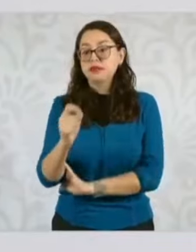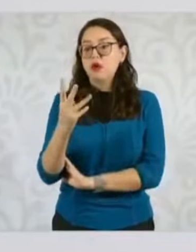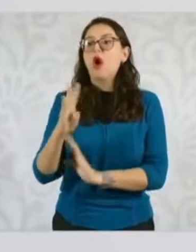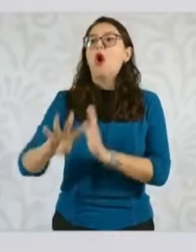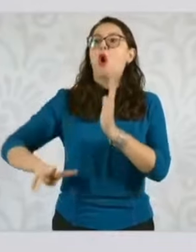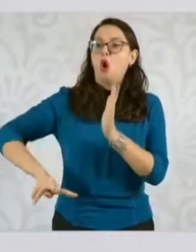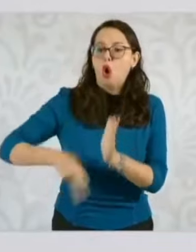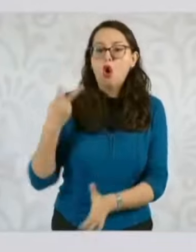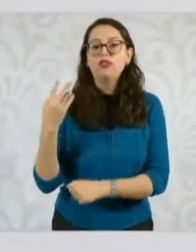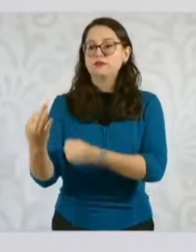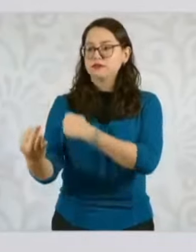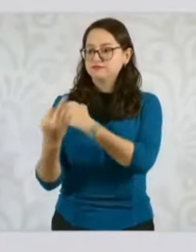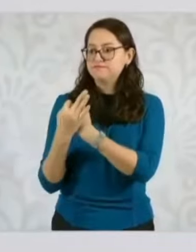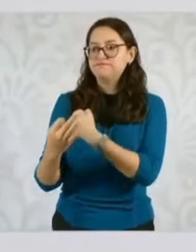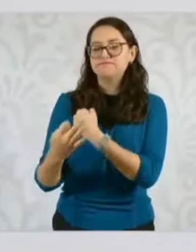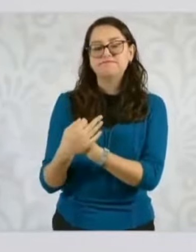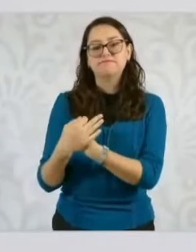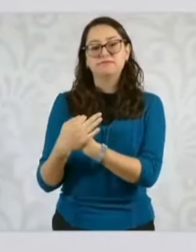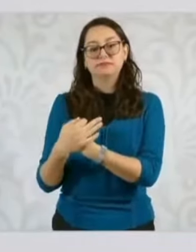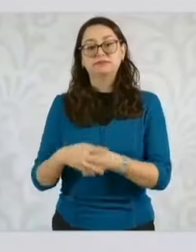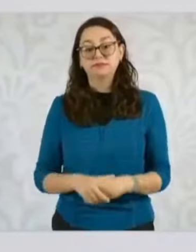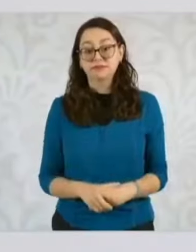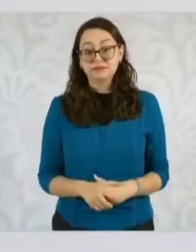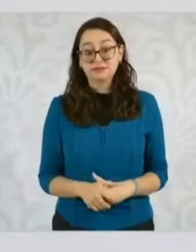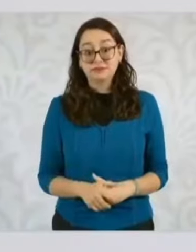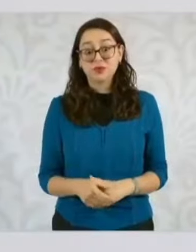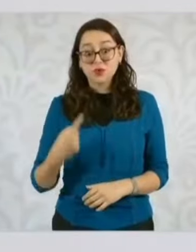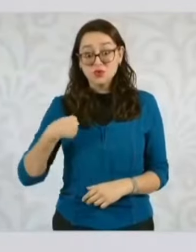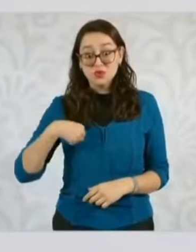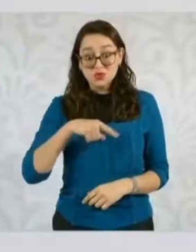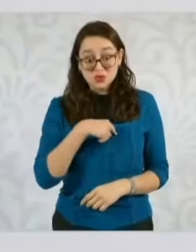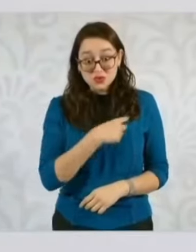Y pueden tener la certeza de que jamás